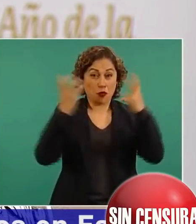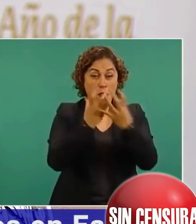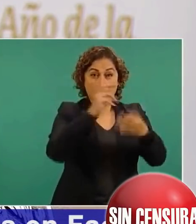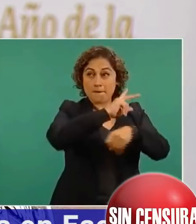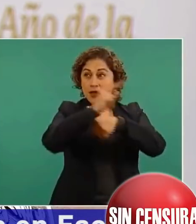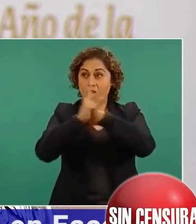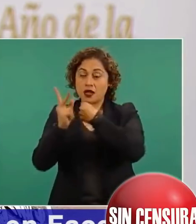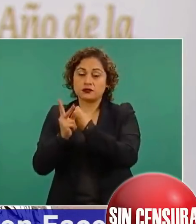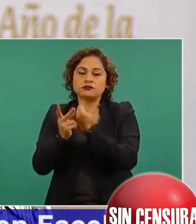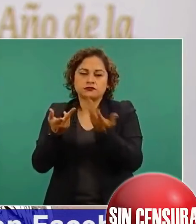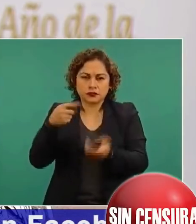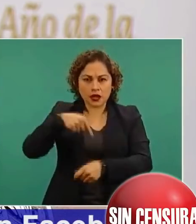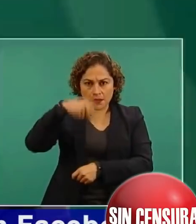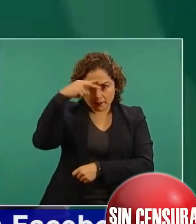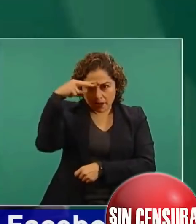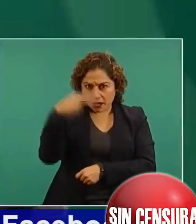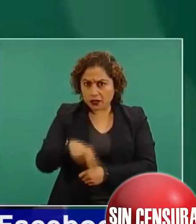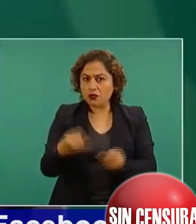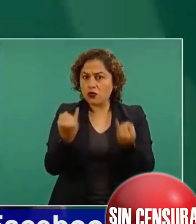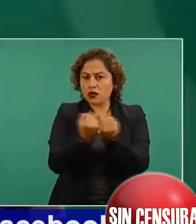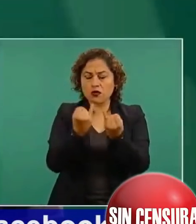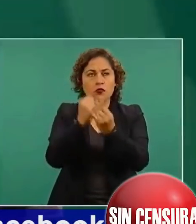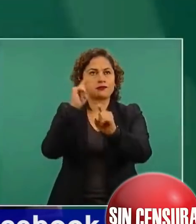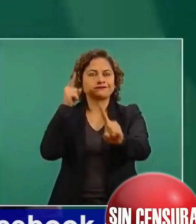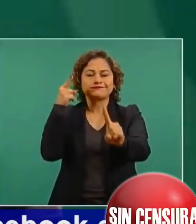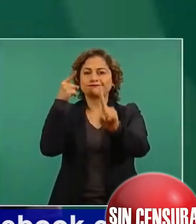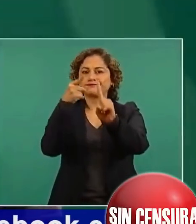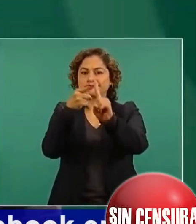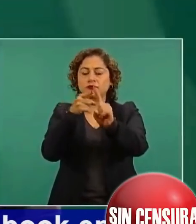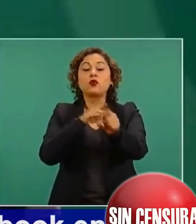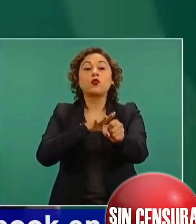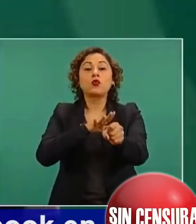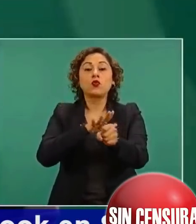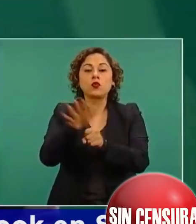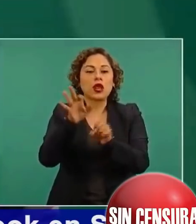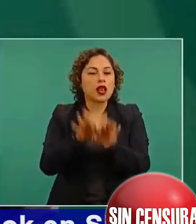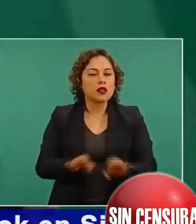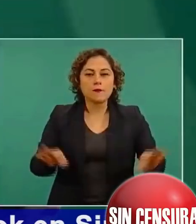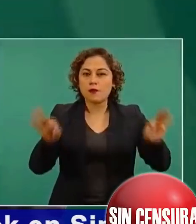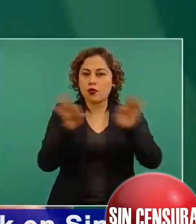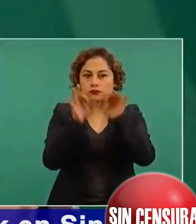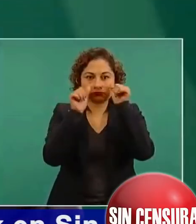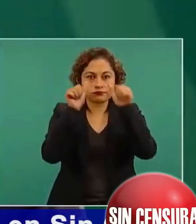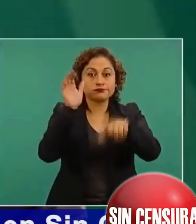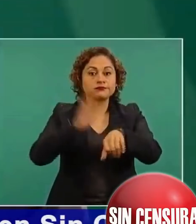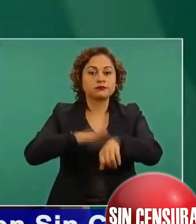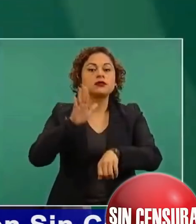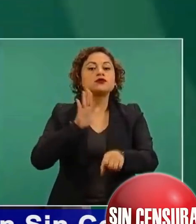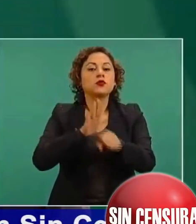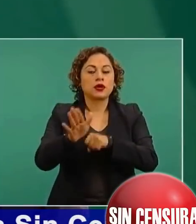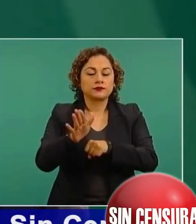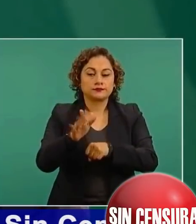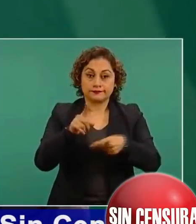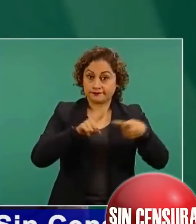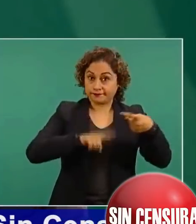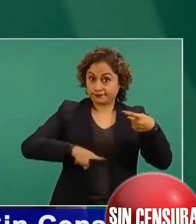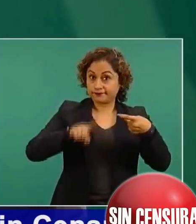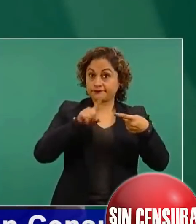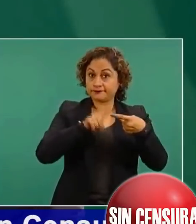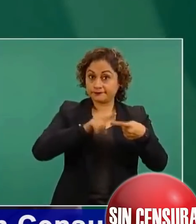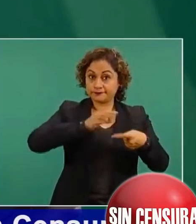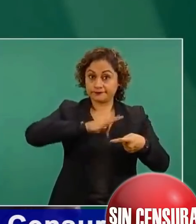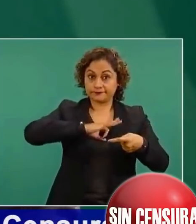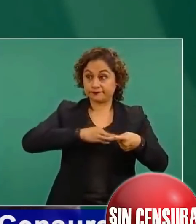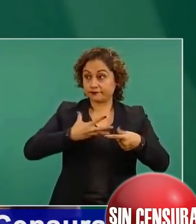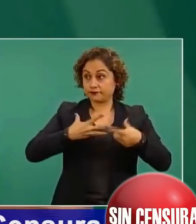del mundo hay dos objetivos generales de mayor interés. El primero es reducir la cantidad de contagios